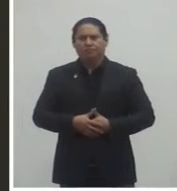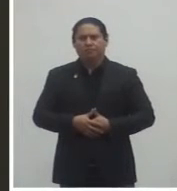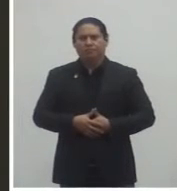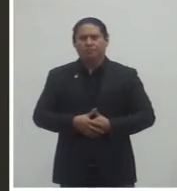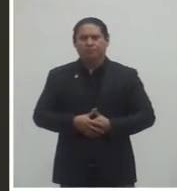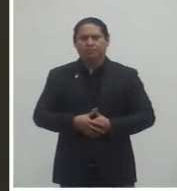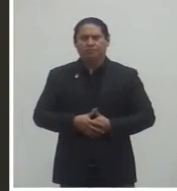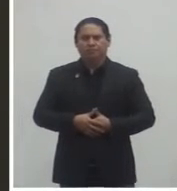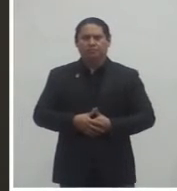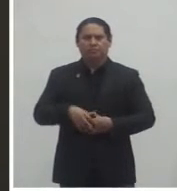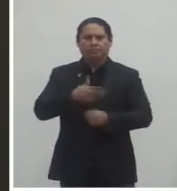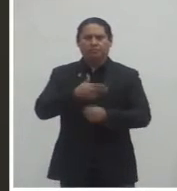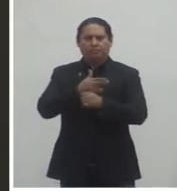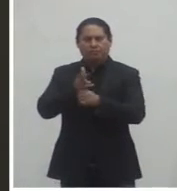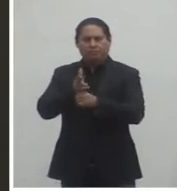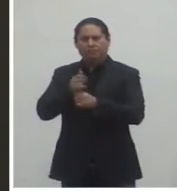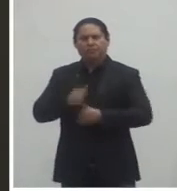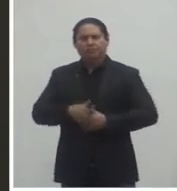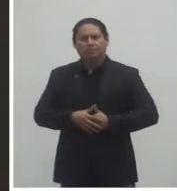medios de comunicación.